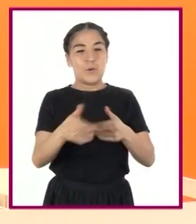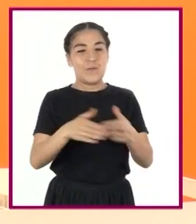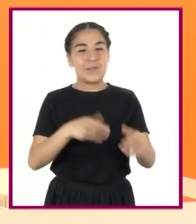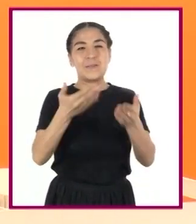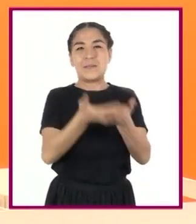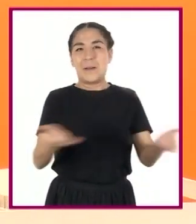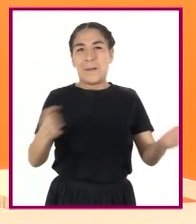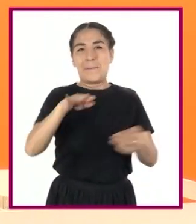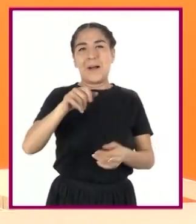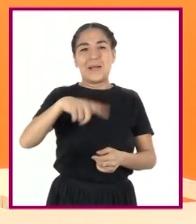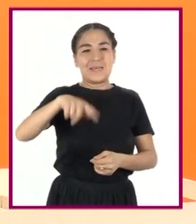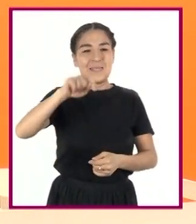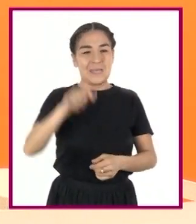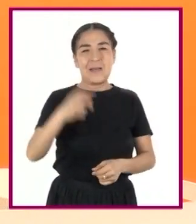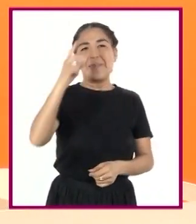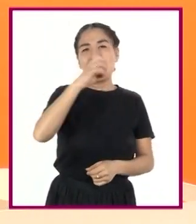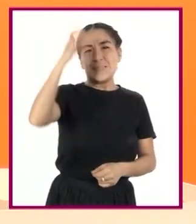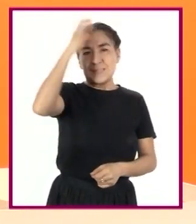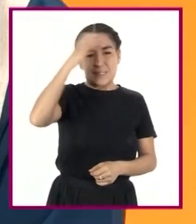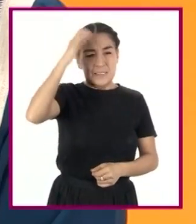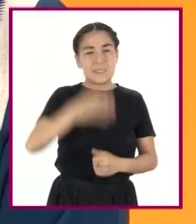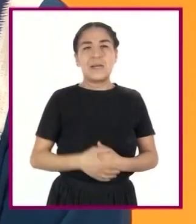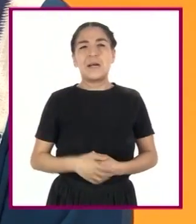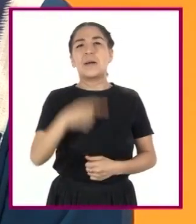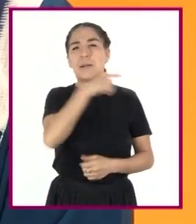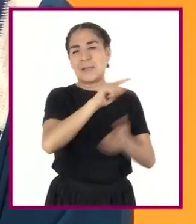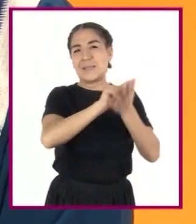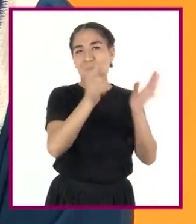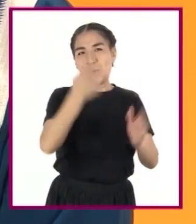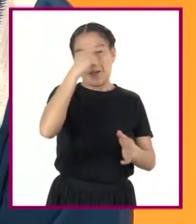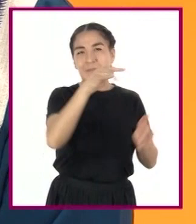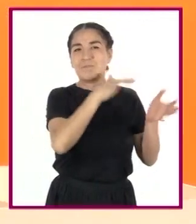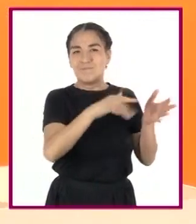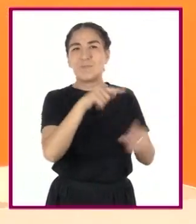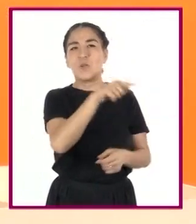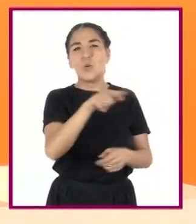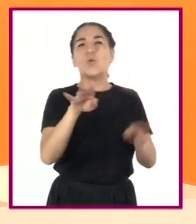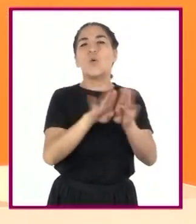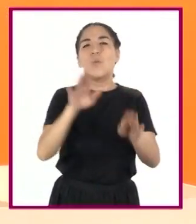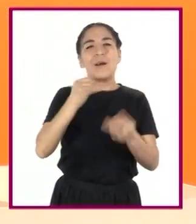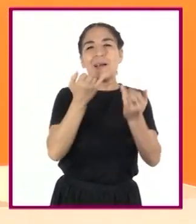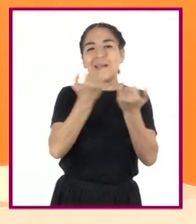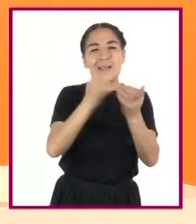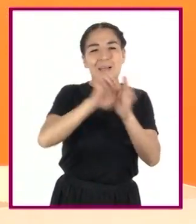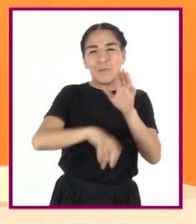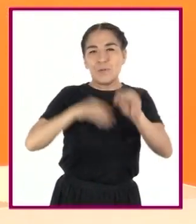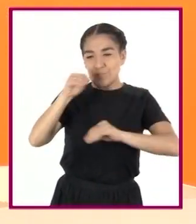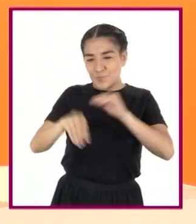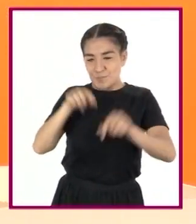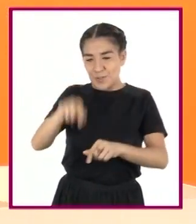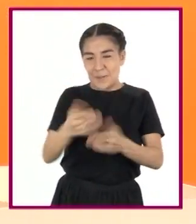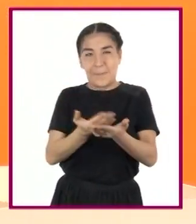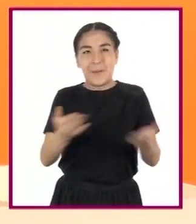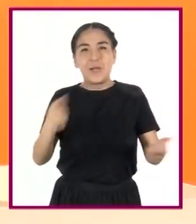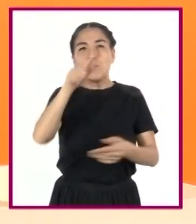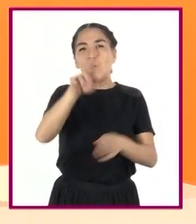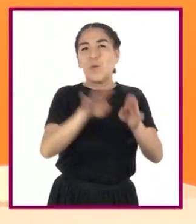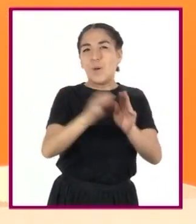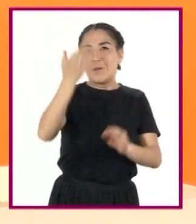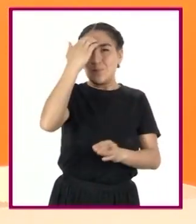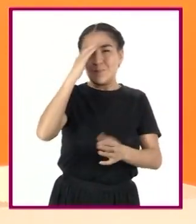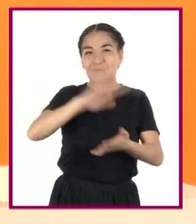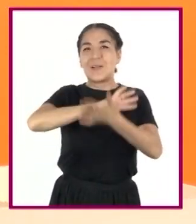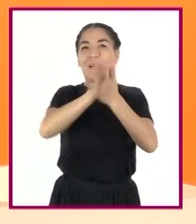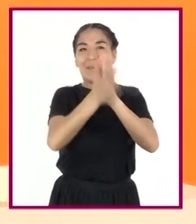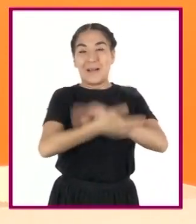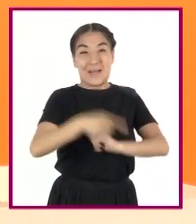gustaría desarrollar sus habilidades para poder realizar las maquetas más bonitas y transmitir sus conocimientos? Este